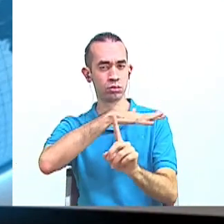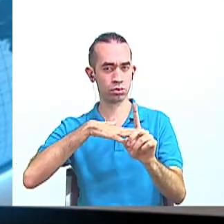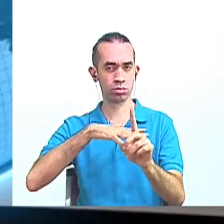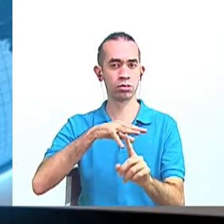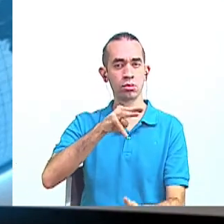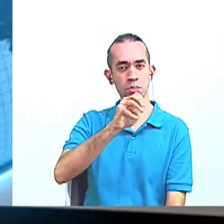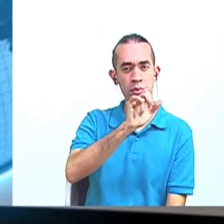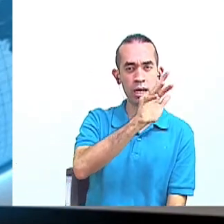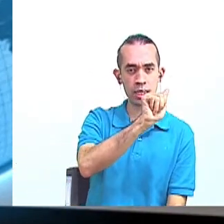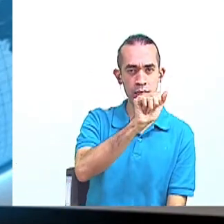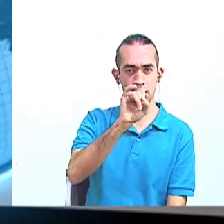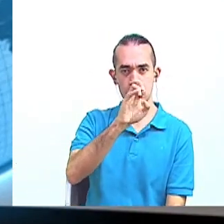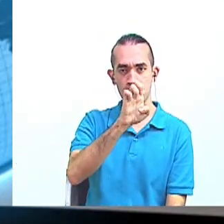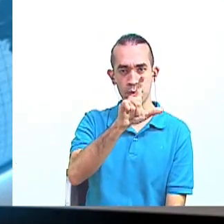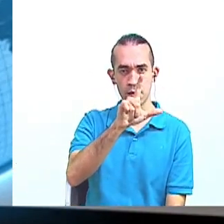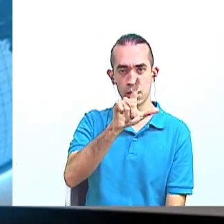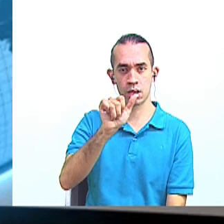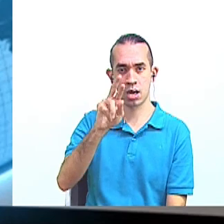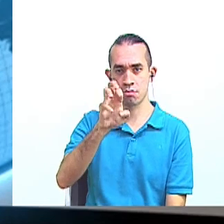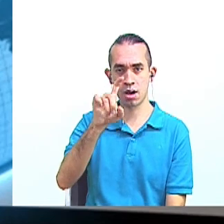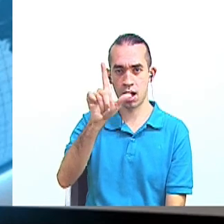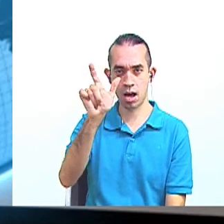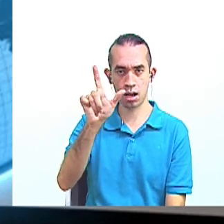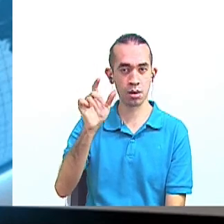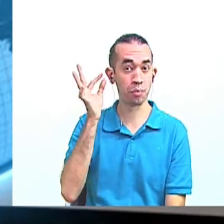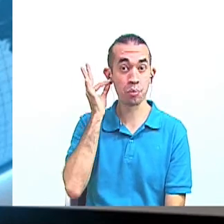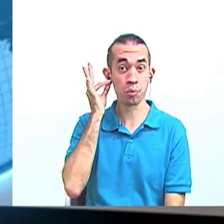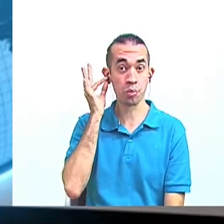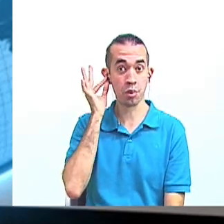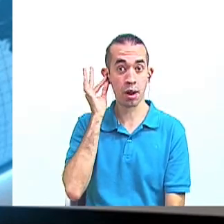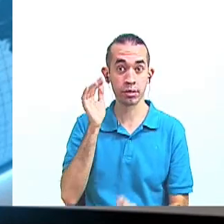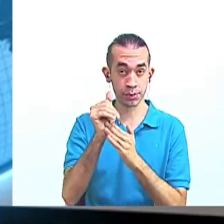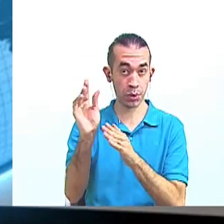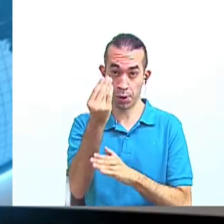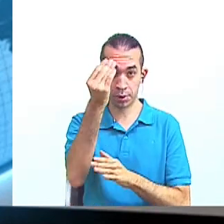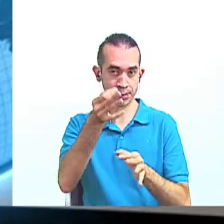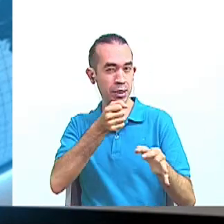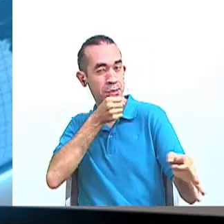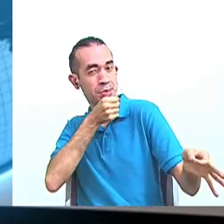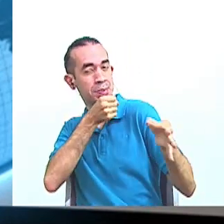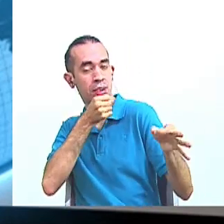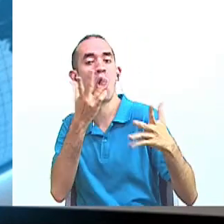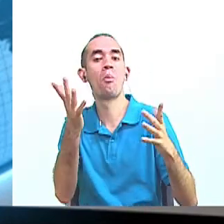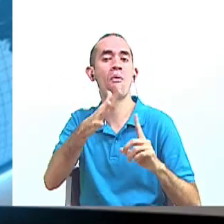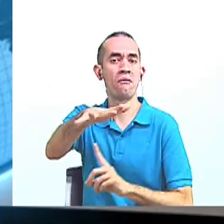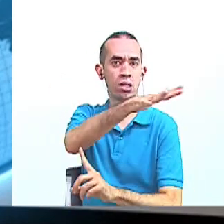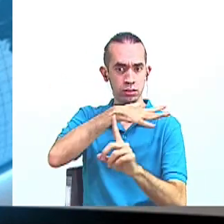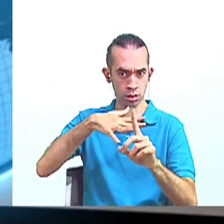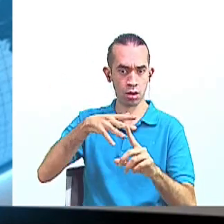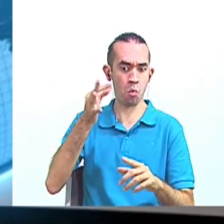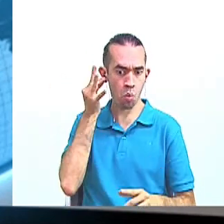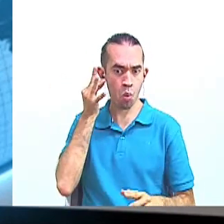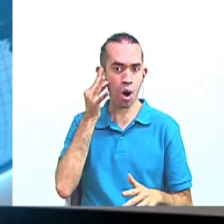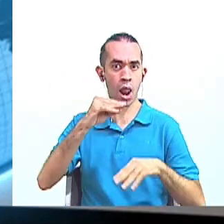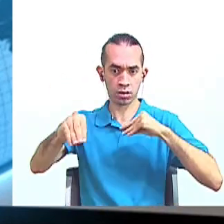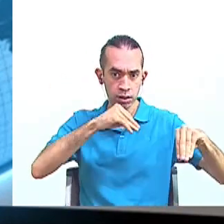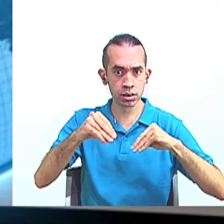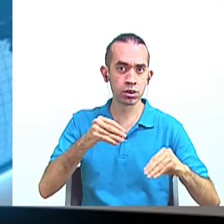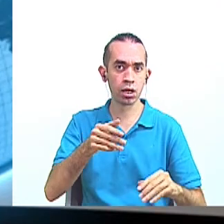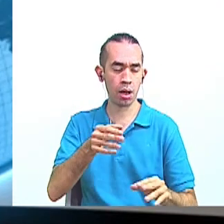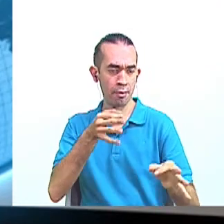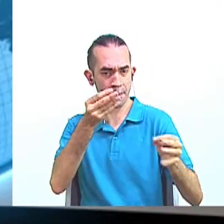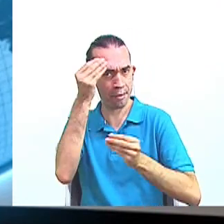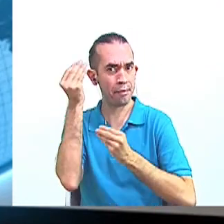María Isabel Carvajal, siendo una activista, siendo una mujer dirigente, siendo una mujer que comunicaba